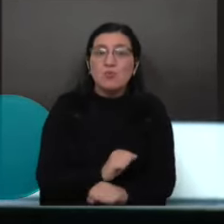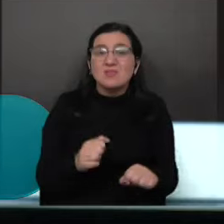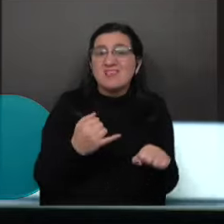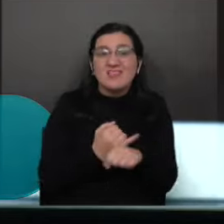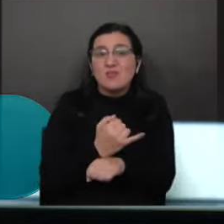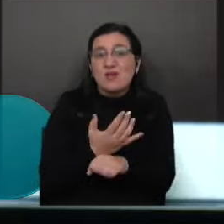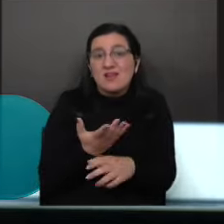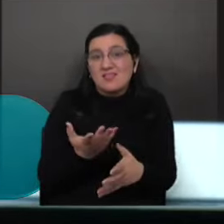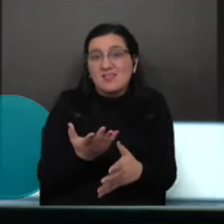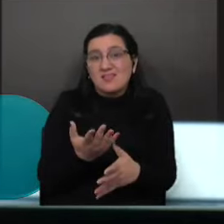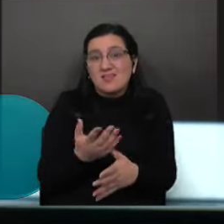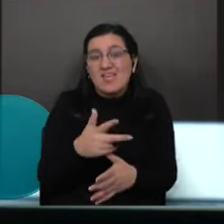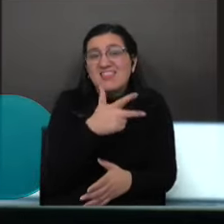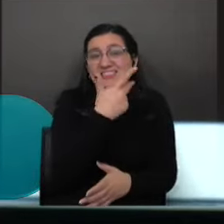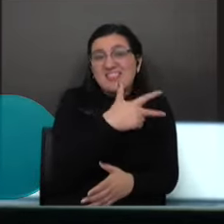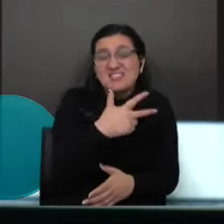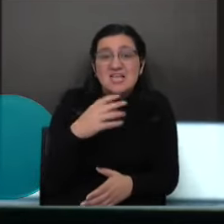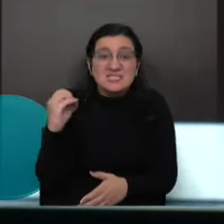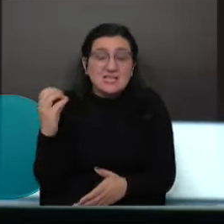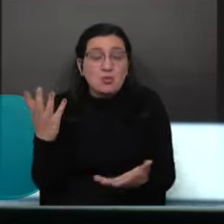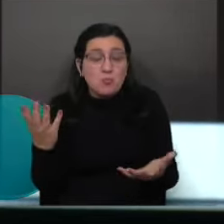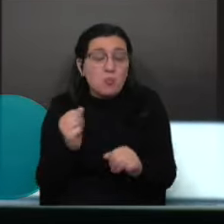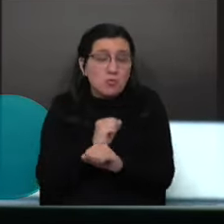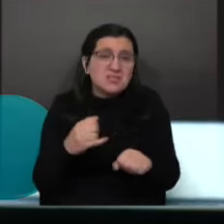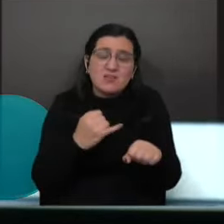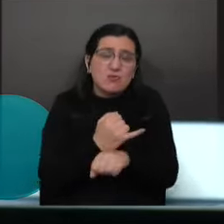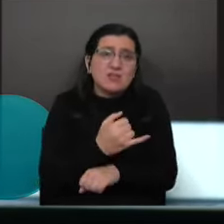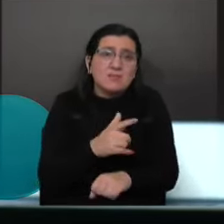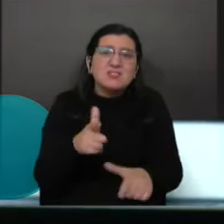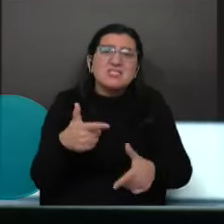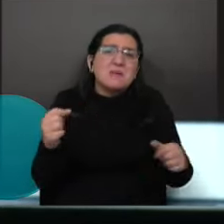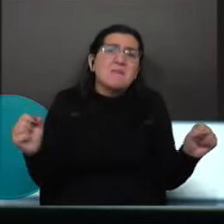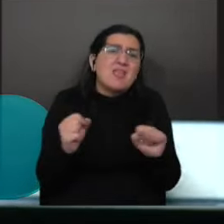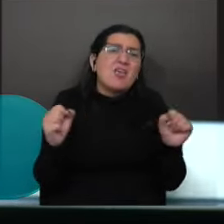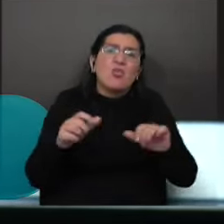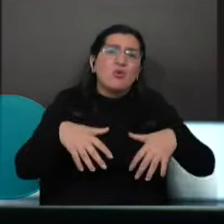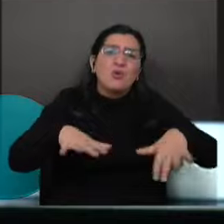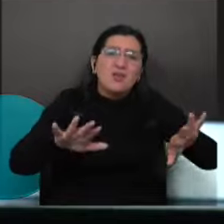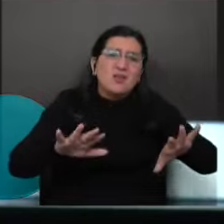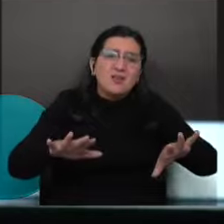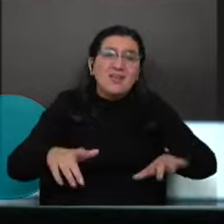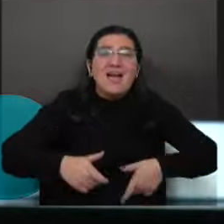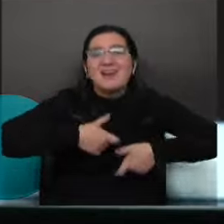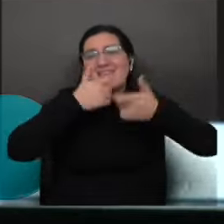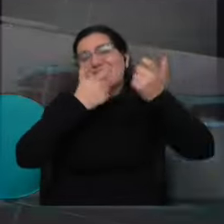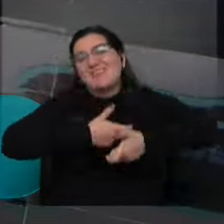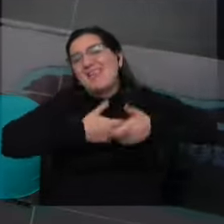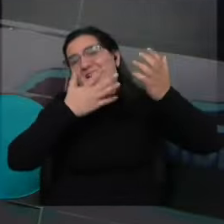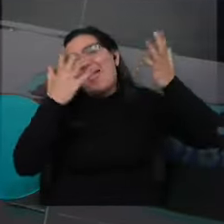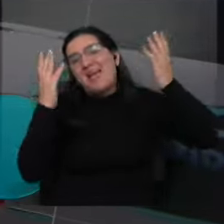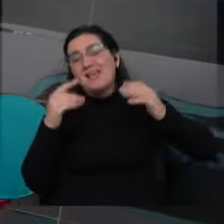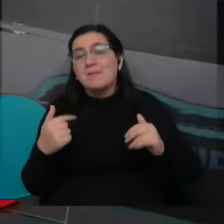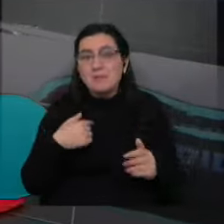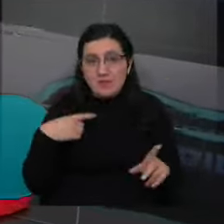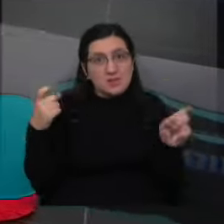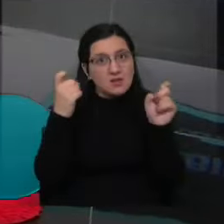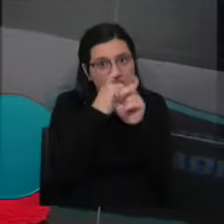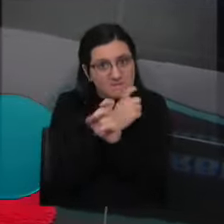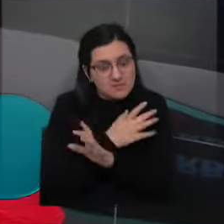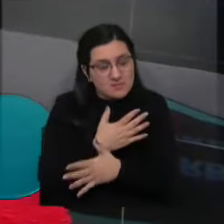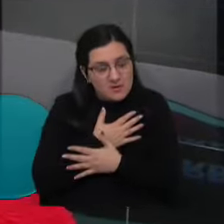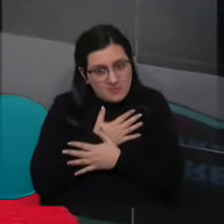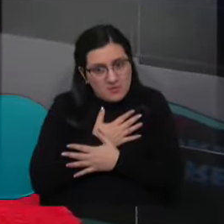en 3er Y eso está buenísimo y equivocarte sin el miedo a la represalia a reírte a mí me costaba mucho eso